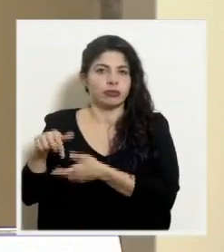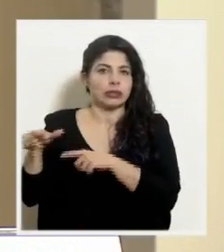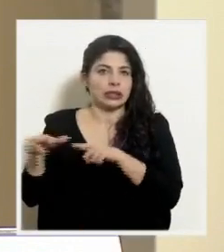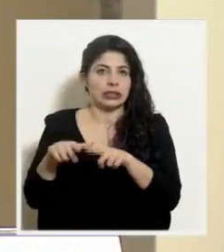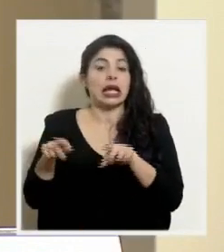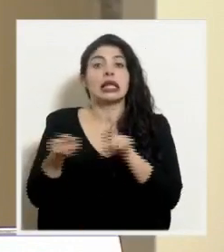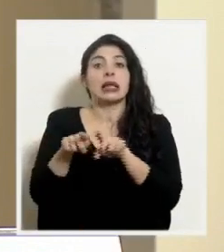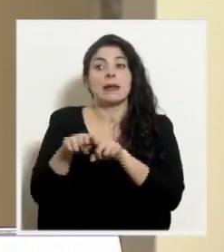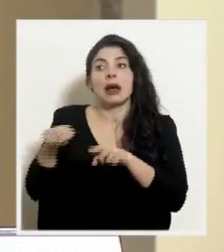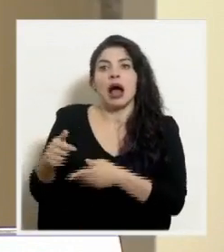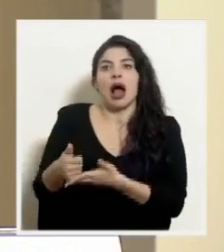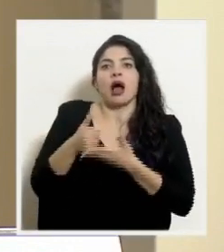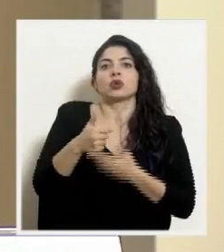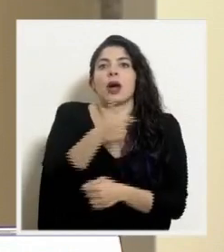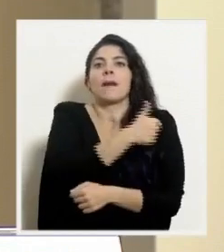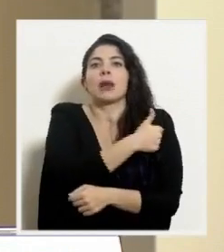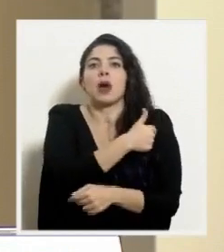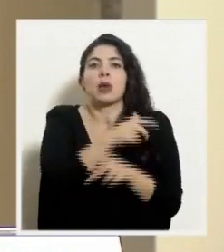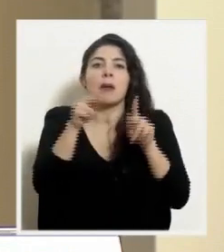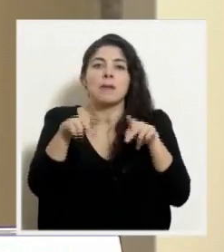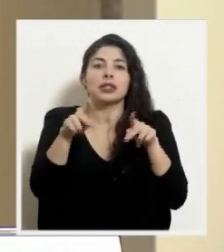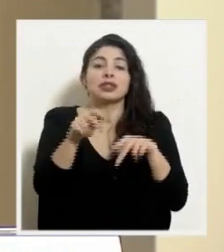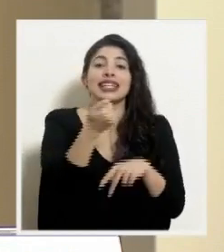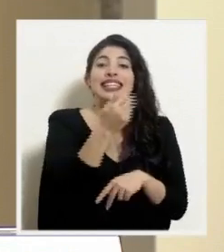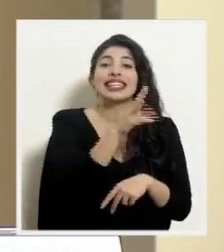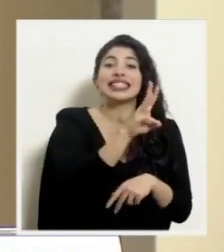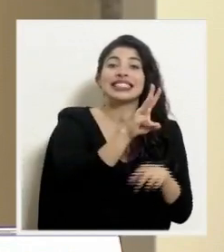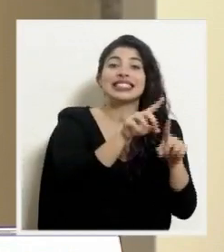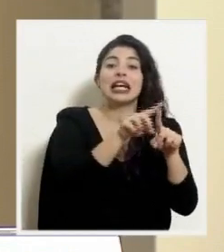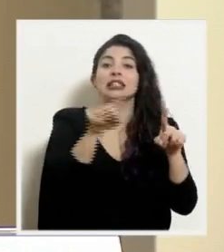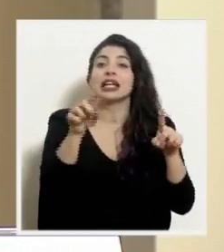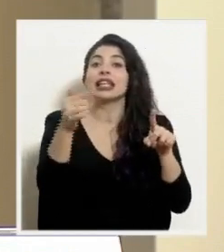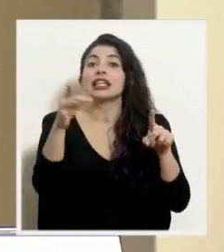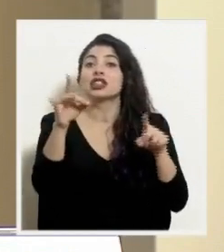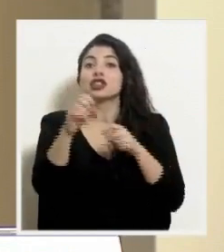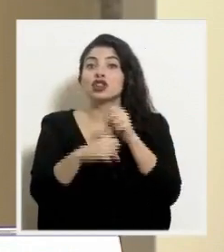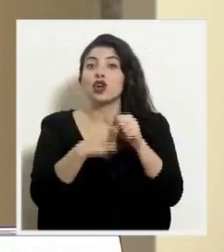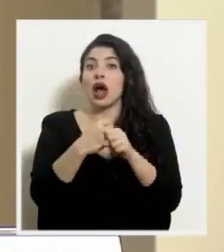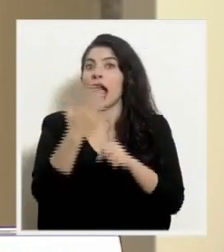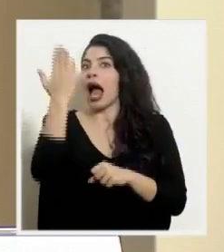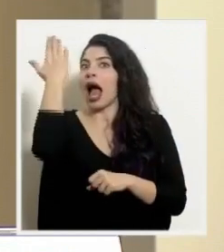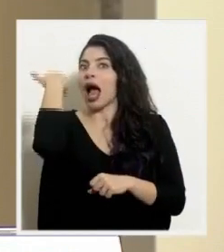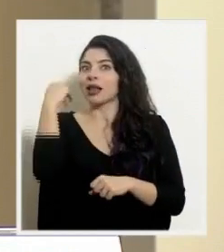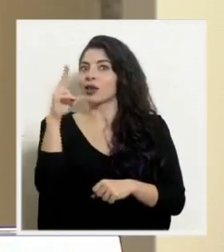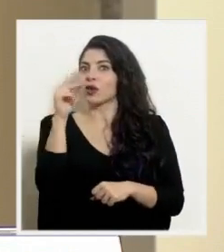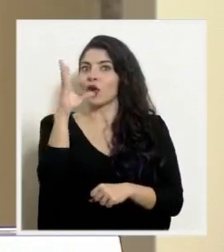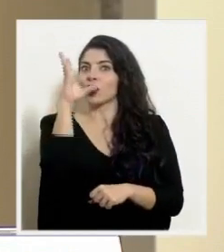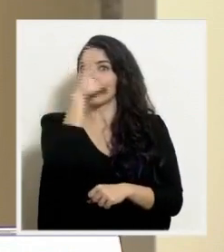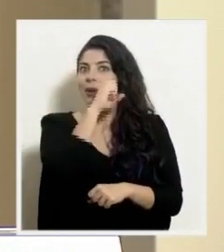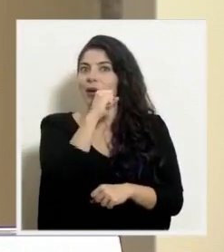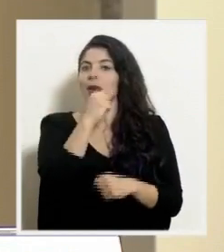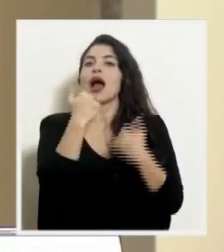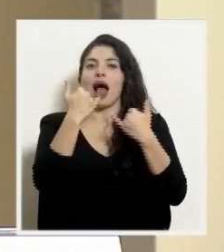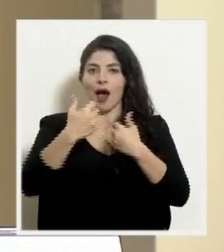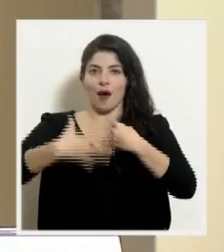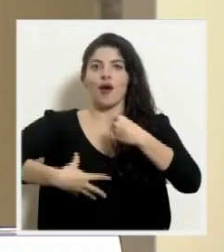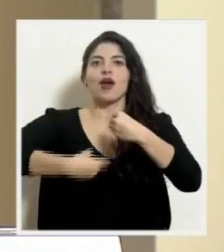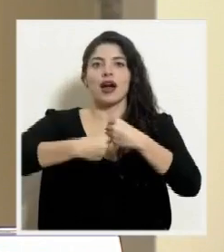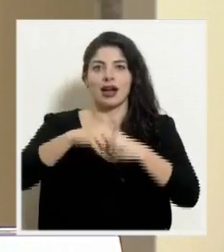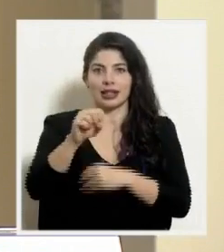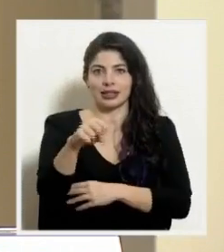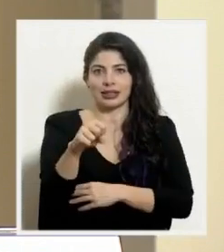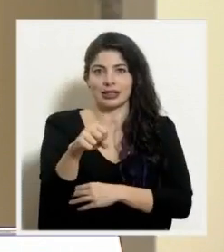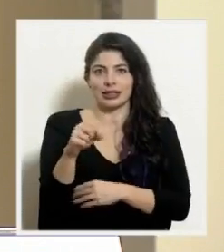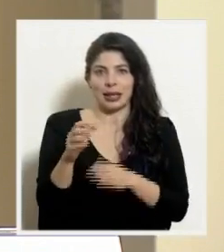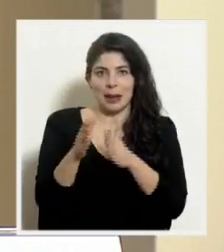permitiría vacunar personas entre 16 y 18 años que no estaban consideradas originalmente en